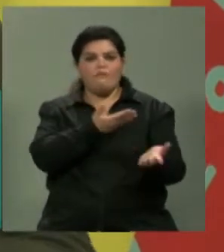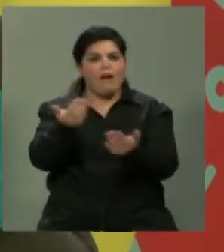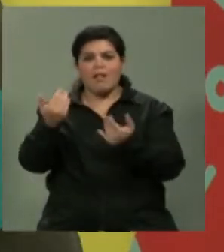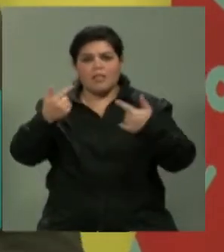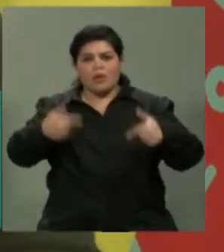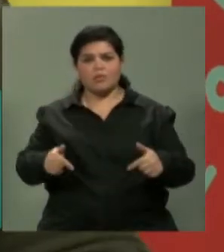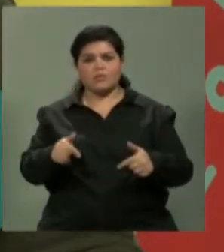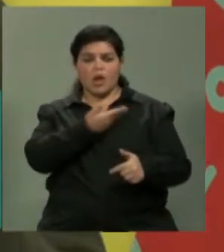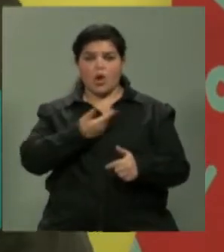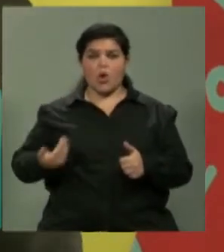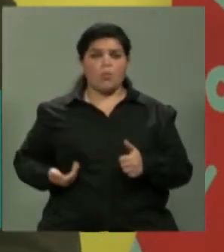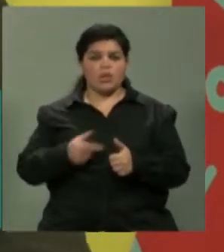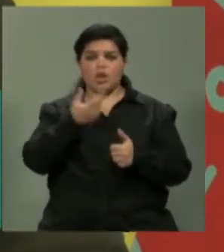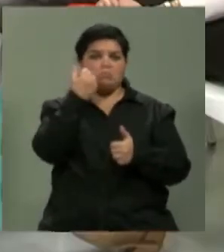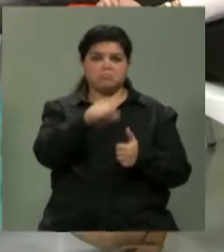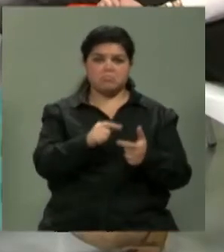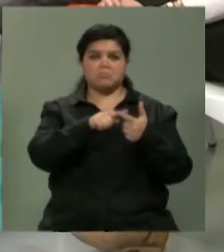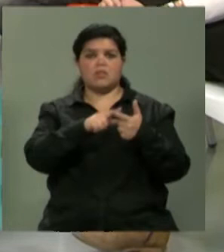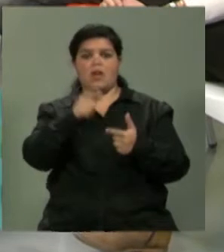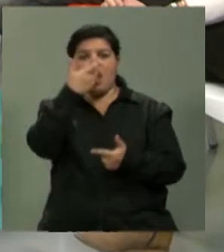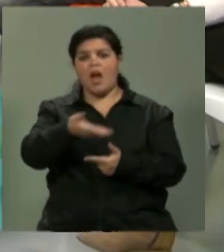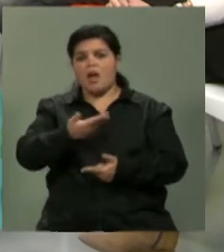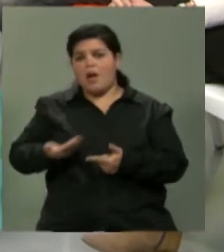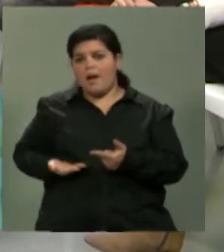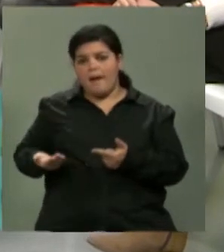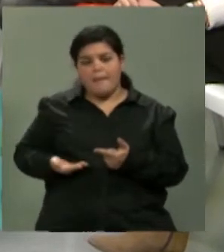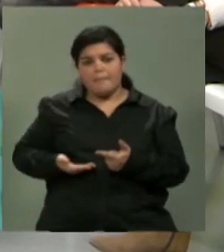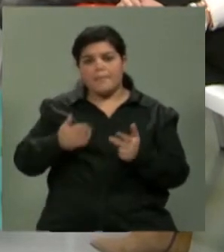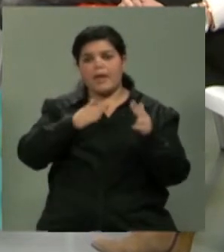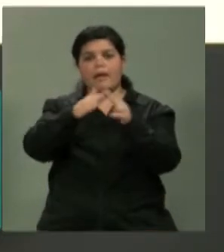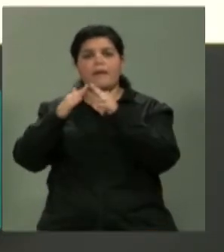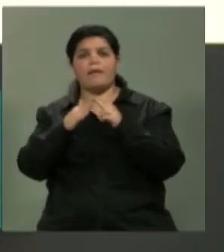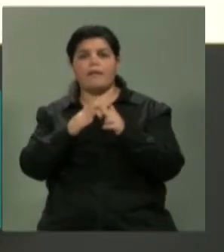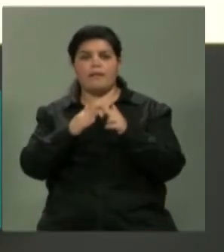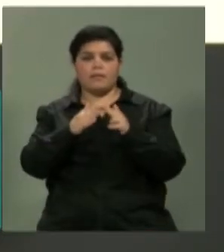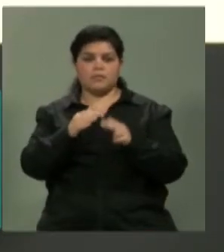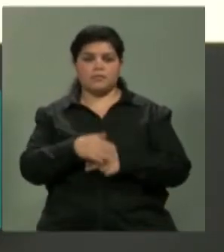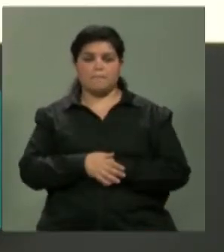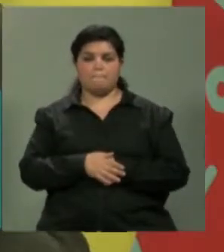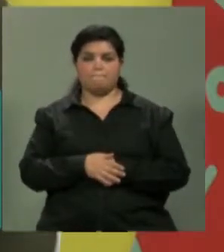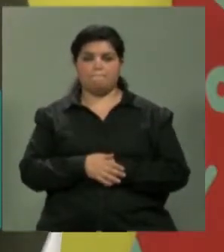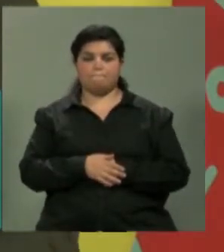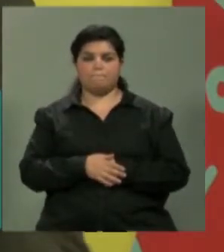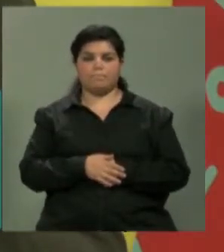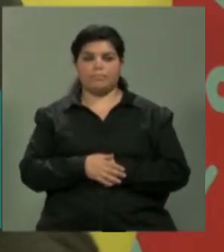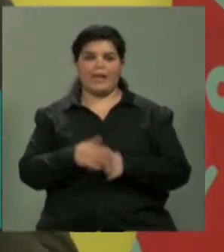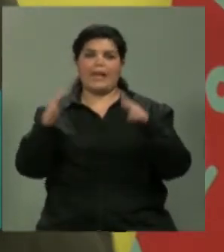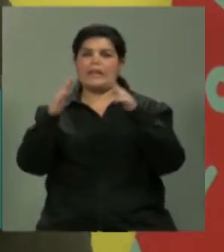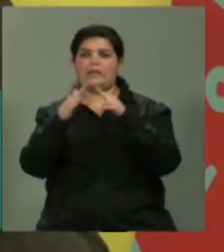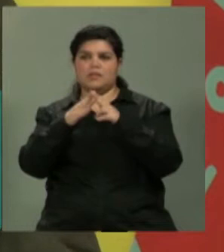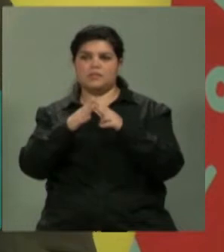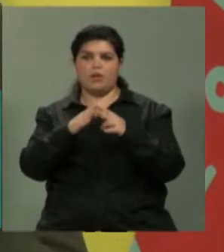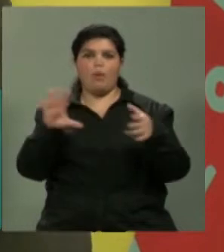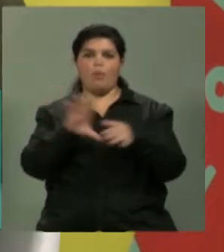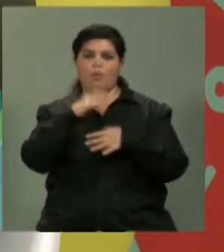estuvo presente, los pibes pasan hambre, se les llueve en las casas cada vez que tenemos un clima, en particularmente Mendoza, que no